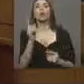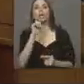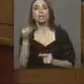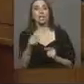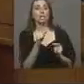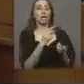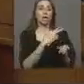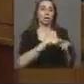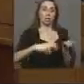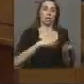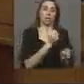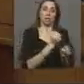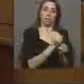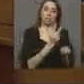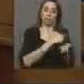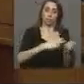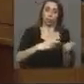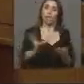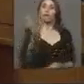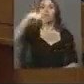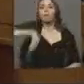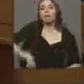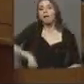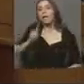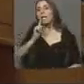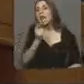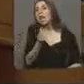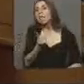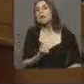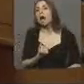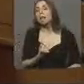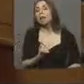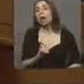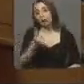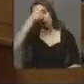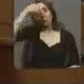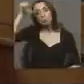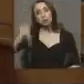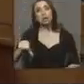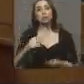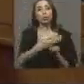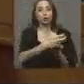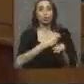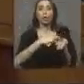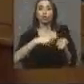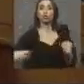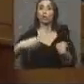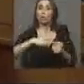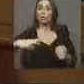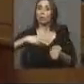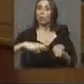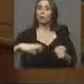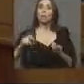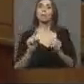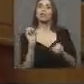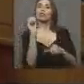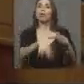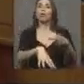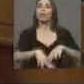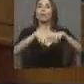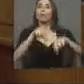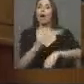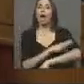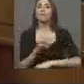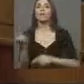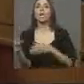Por cierto, es una apropiación indebida. Bueno, estamos dispuestos a penalizarlo. ¿Saben por qué? Porque cuando uno habla de estas cosas, de inmediato aparecen las bancadas, de